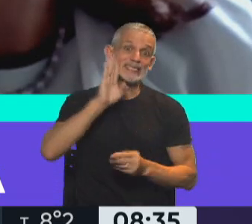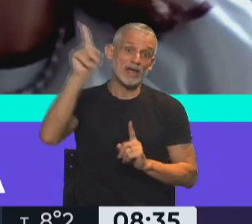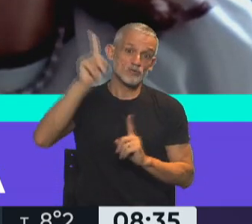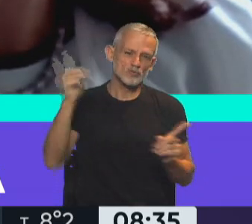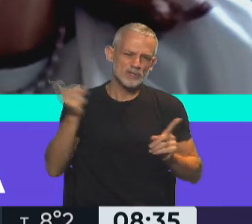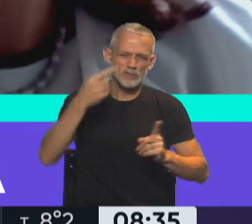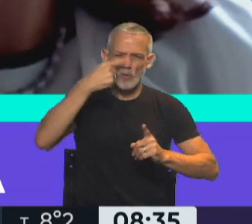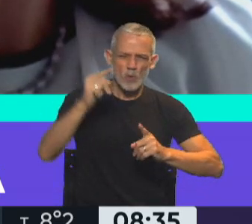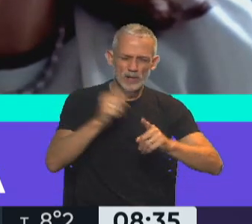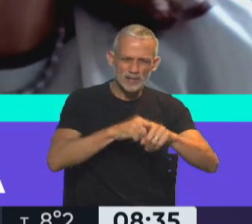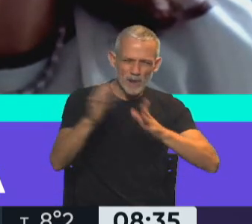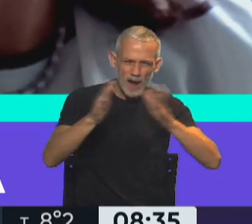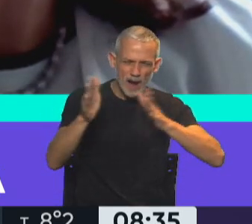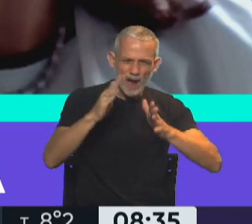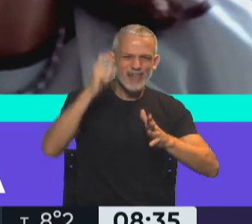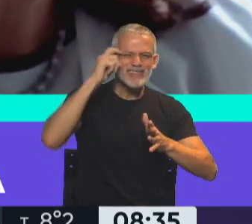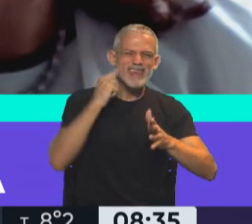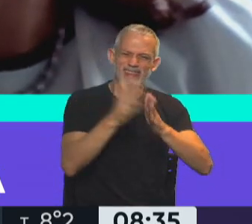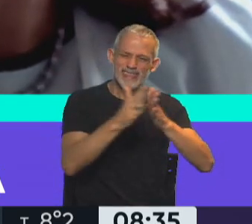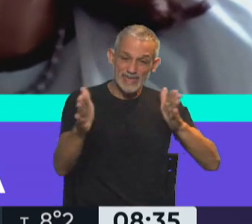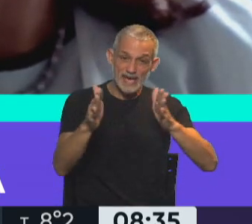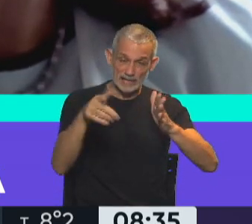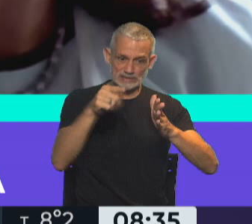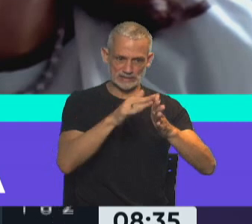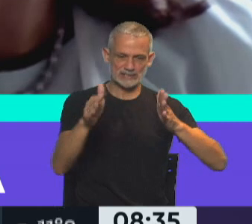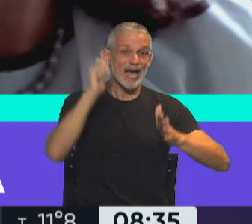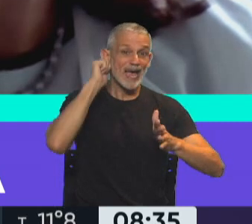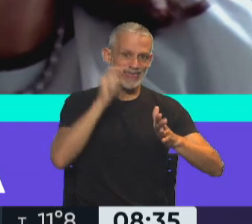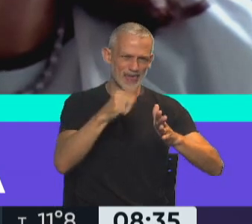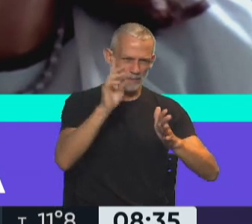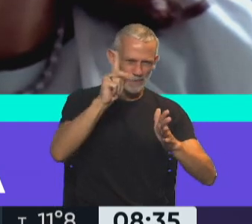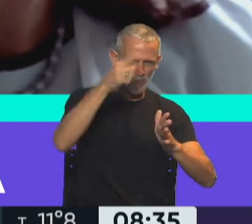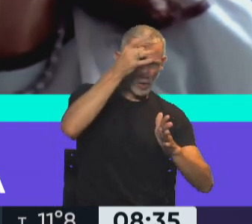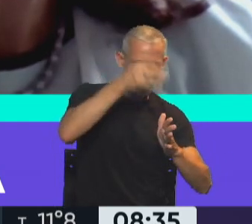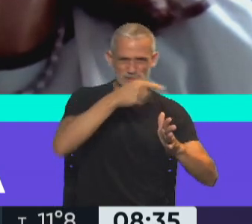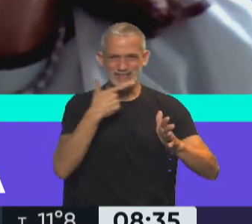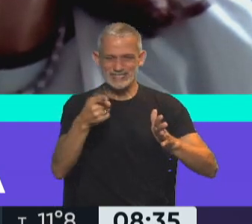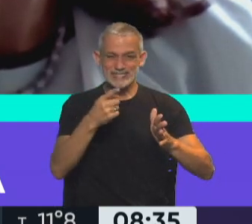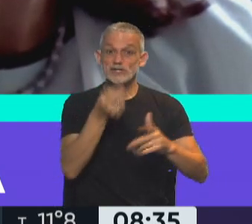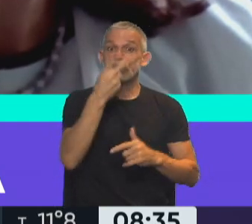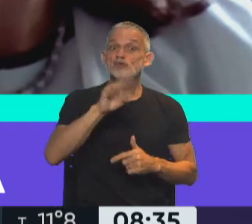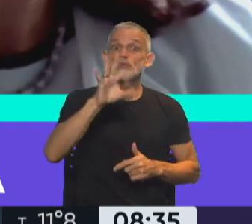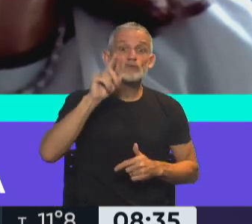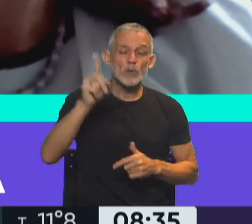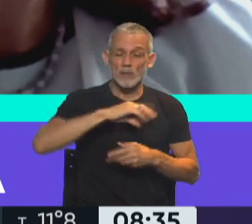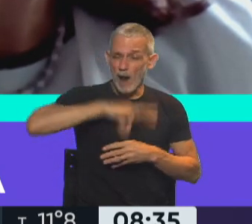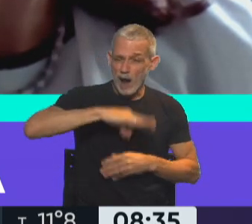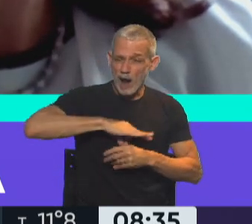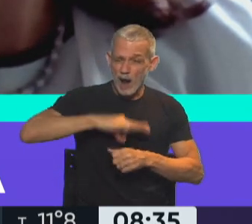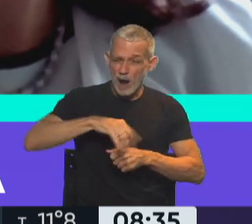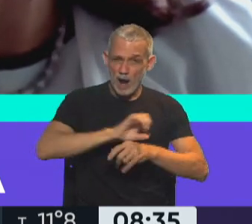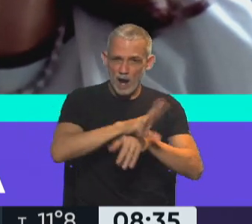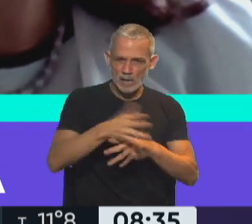ejemplo, en los últimos 10 días, en esa franja etaria, tuvo 250.000 infecciones. Es